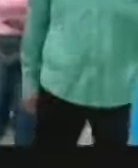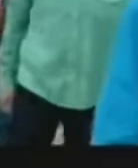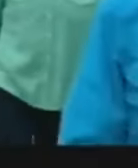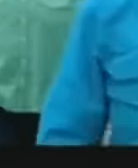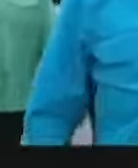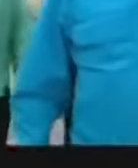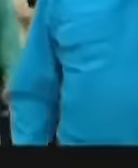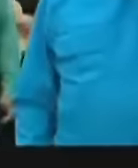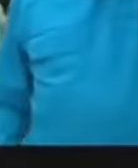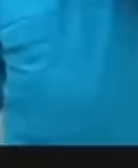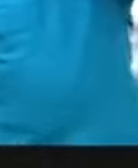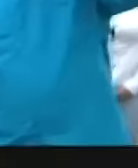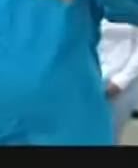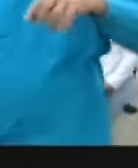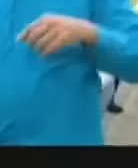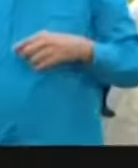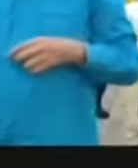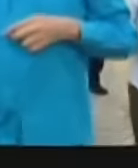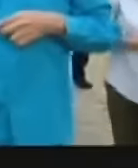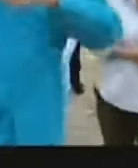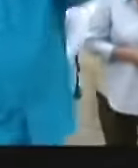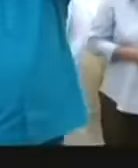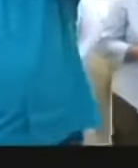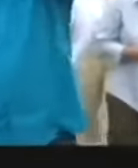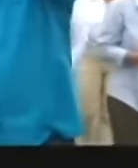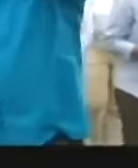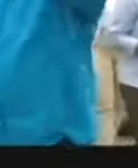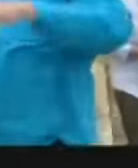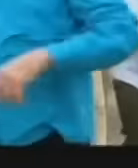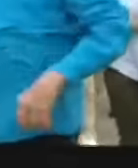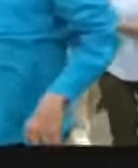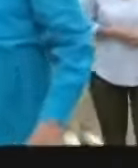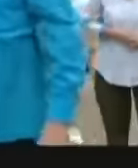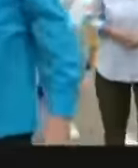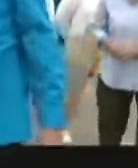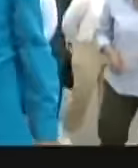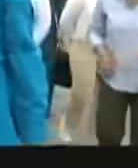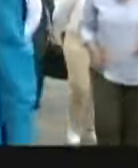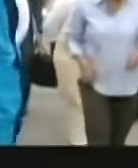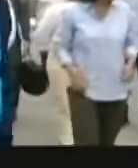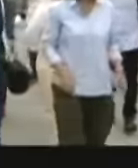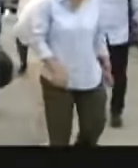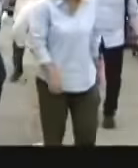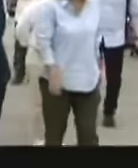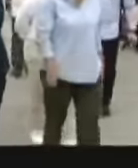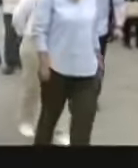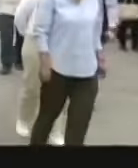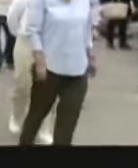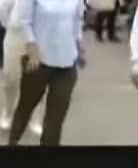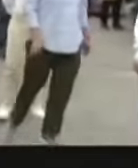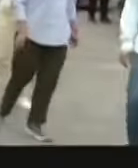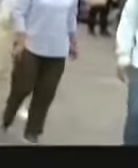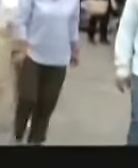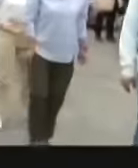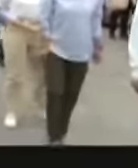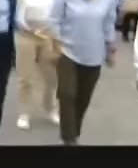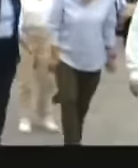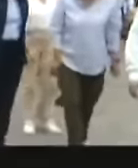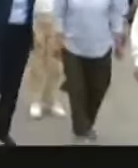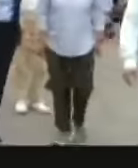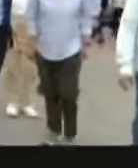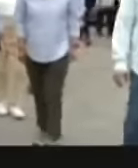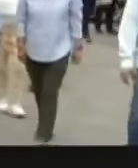del país en distintos rubros agrícolas e interactúa con productores de orden nacional. En breves minutos pues